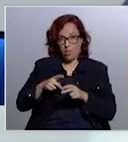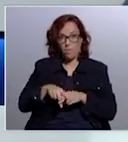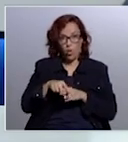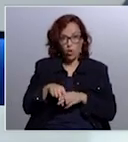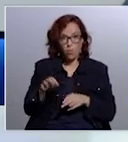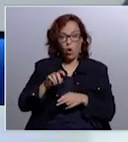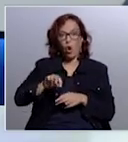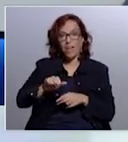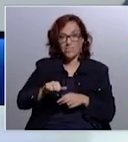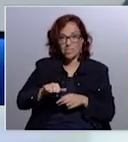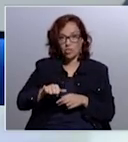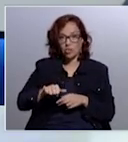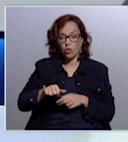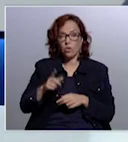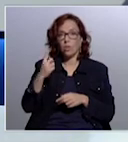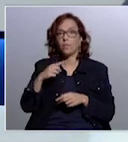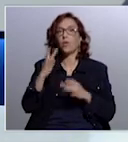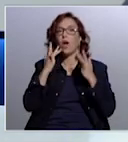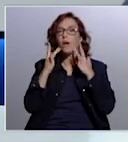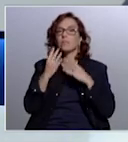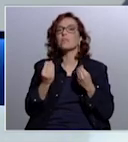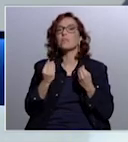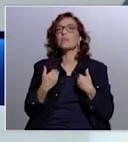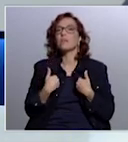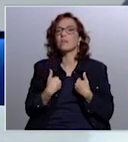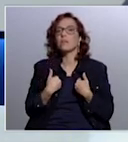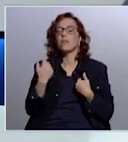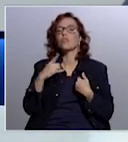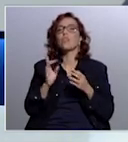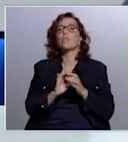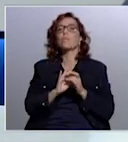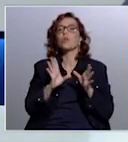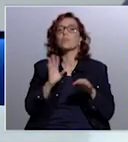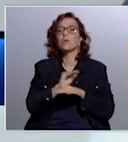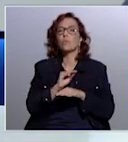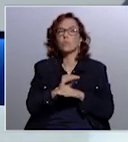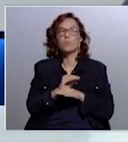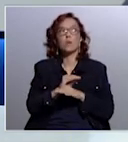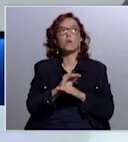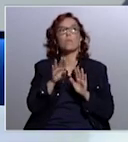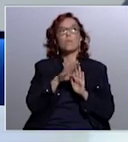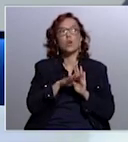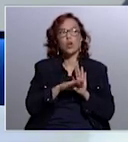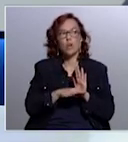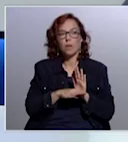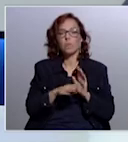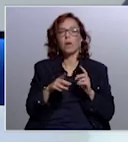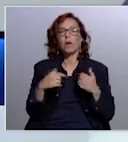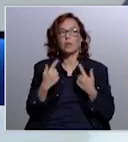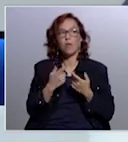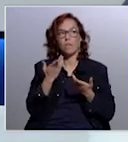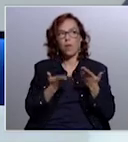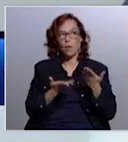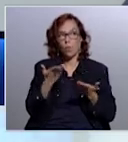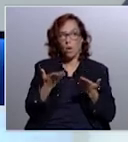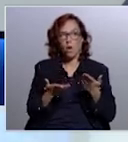tres cosas que pasa con las artes y que te moviliza entonces tenemos también dispositivos de democracia cultural que son esos programas que nosotros seguimos y evaluamos